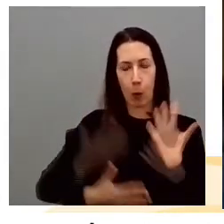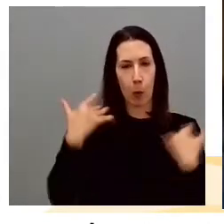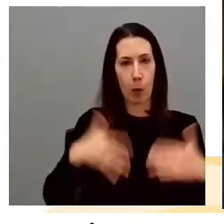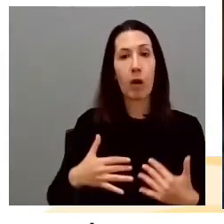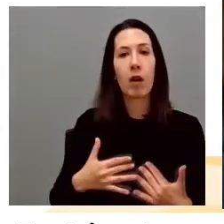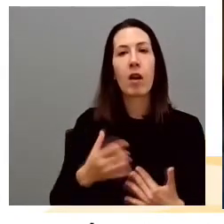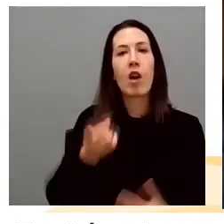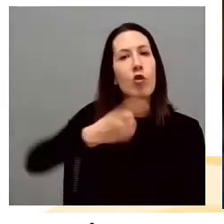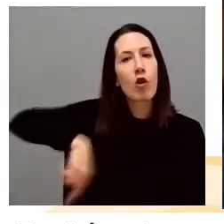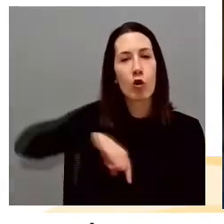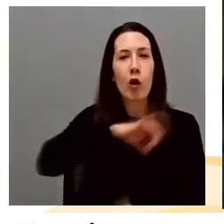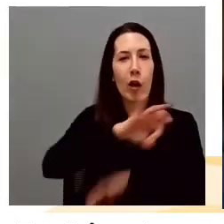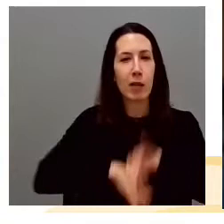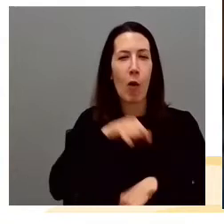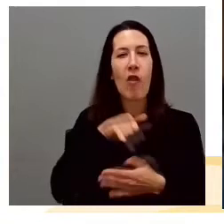organismo debilitado